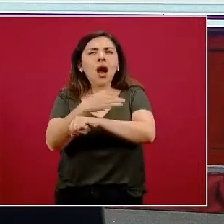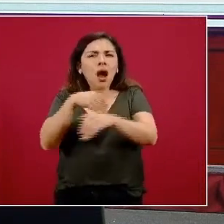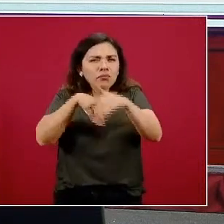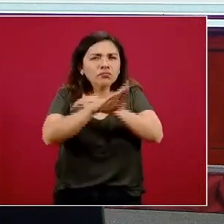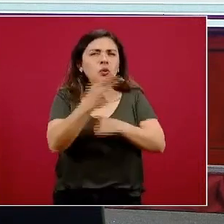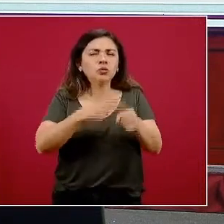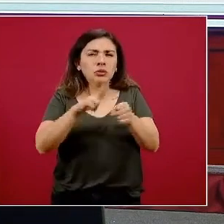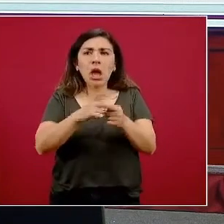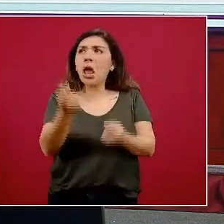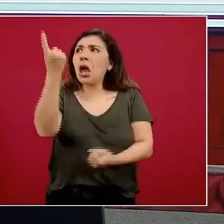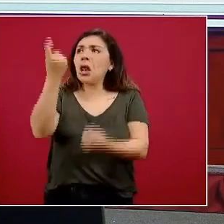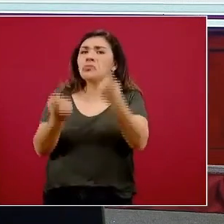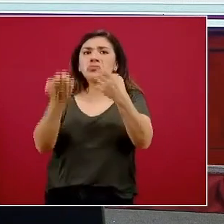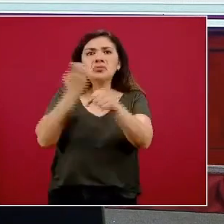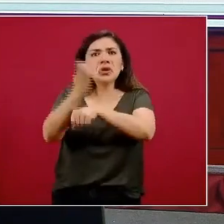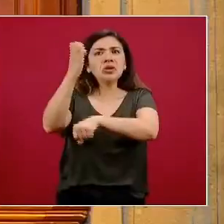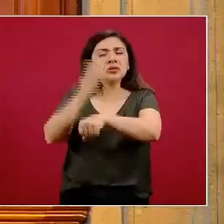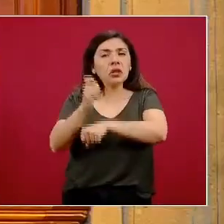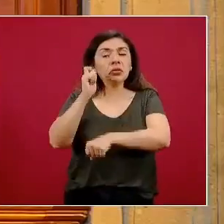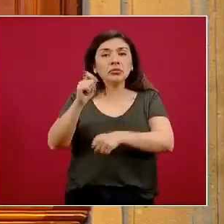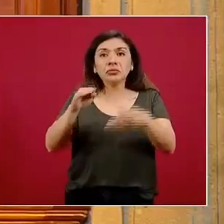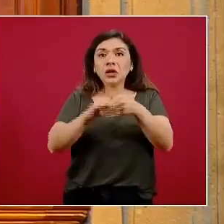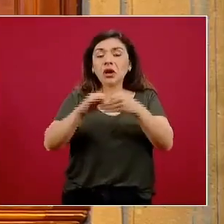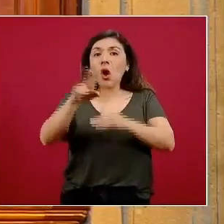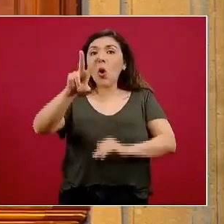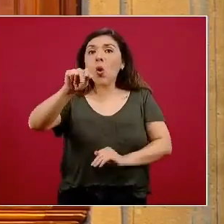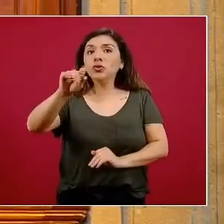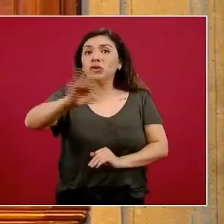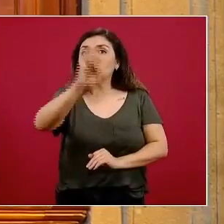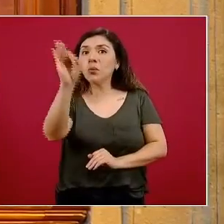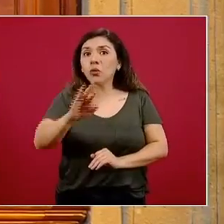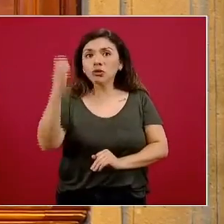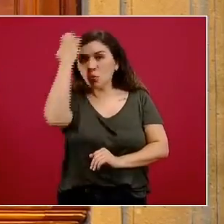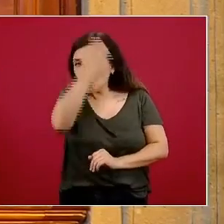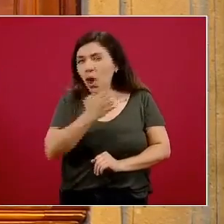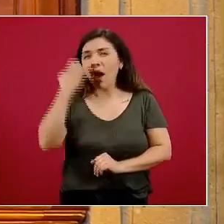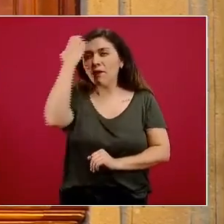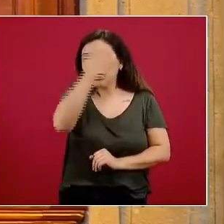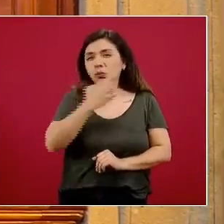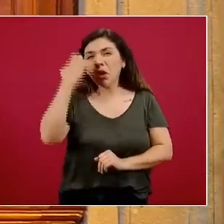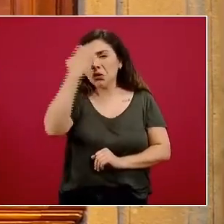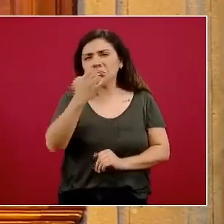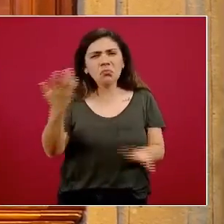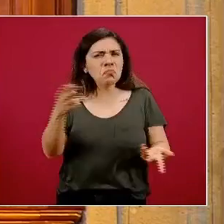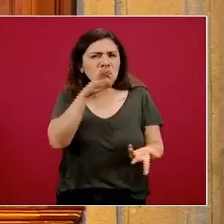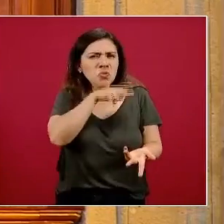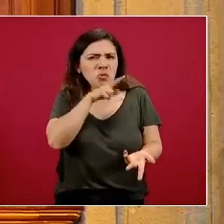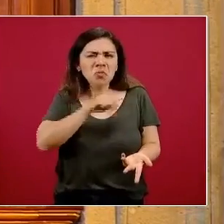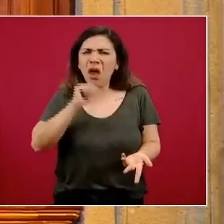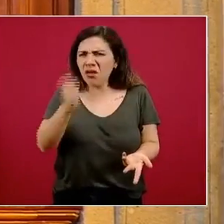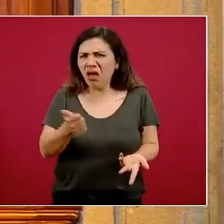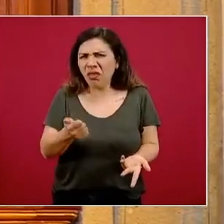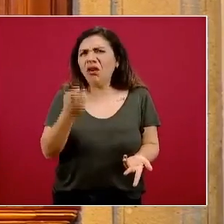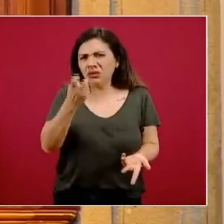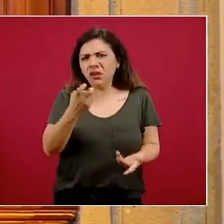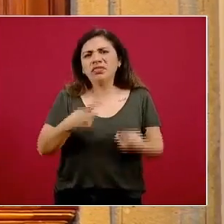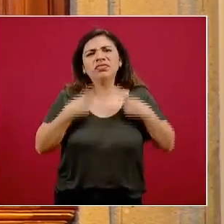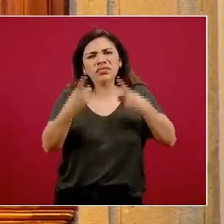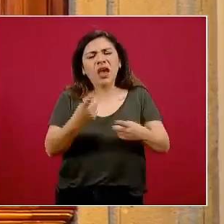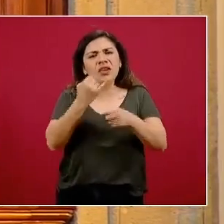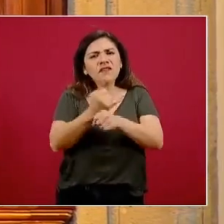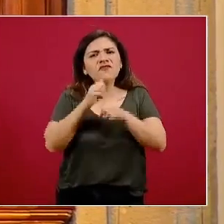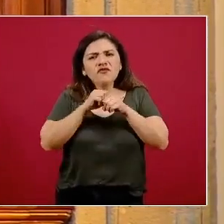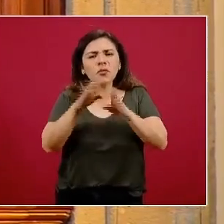Hay estados que han llegado a muestrear prácticamente al 80% de los casos ambulatorios, y no hay ningún problema. Esto aporta